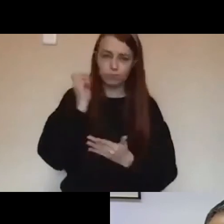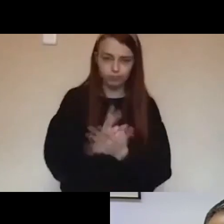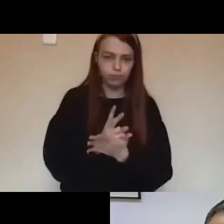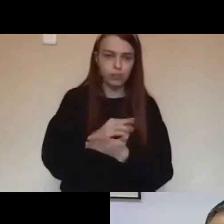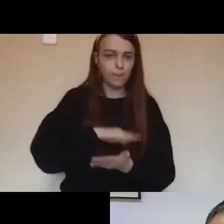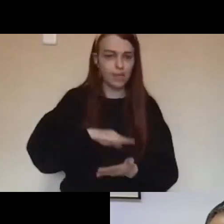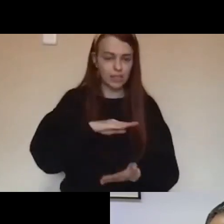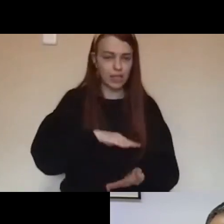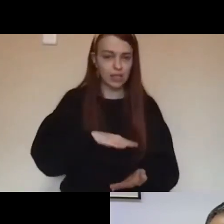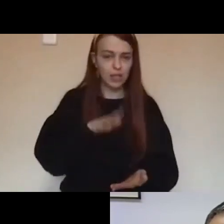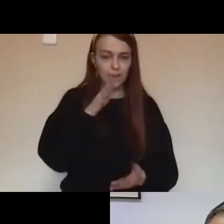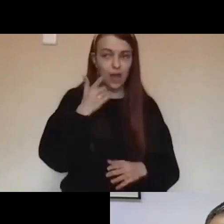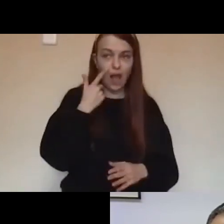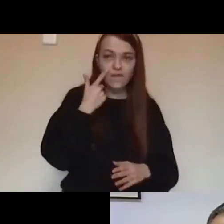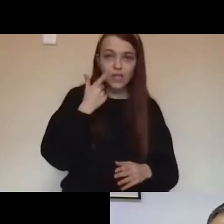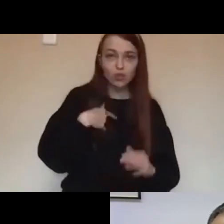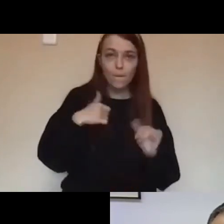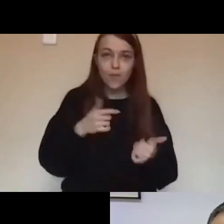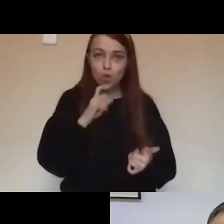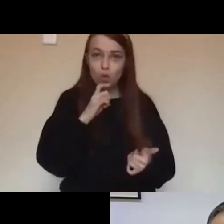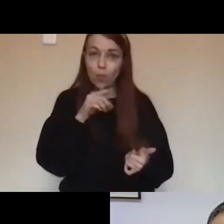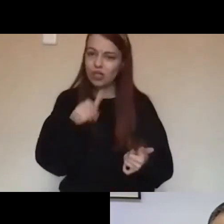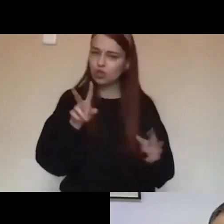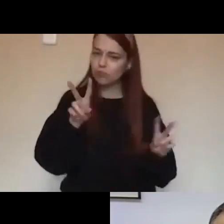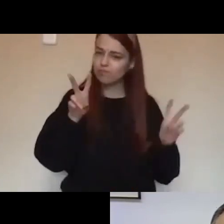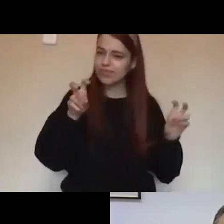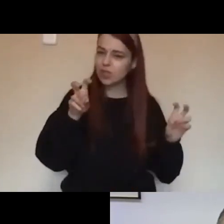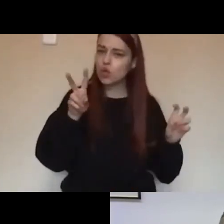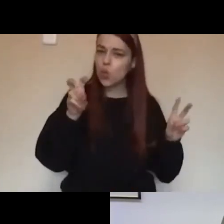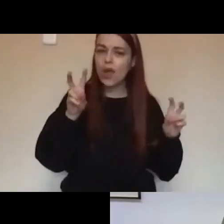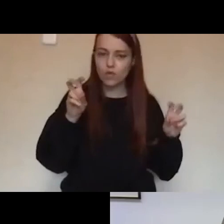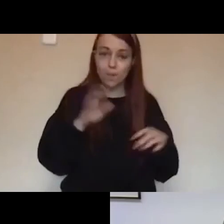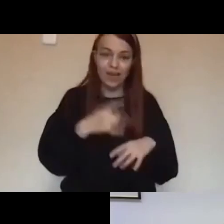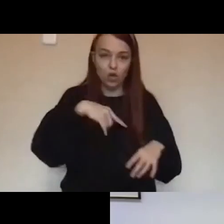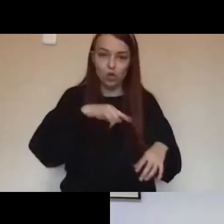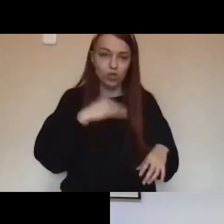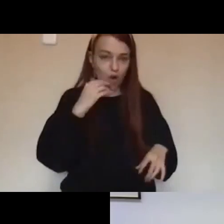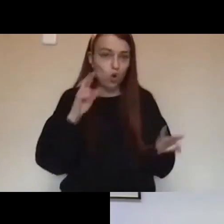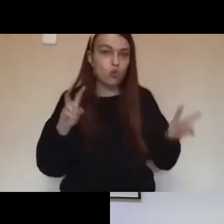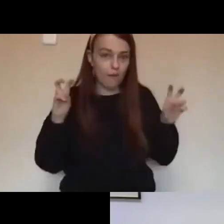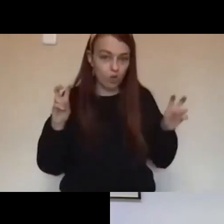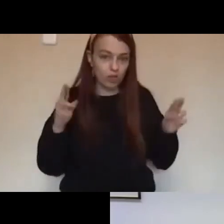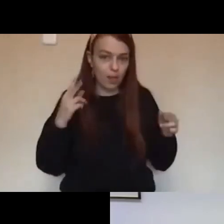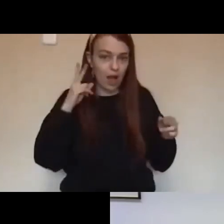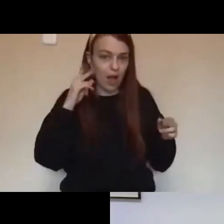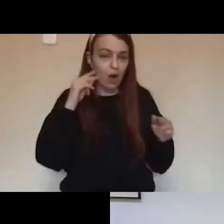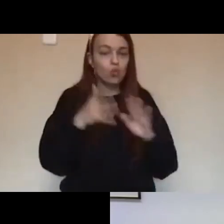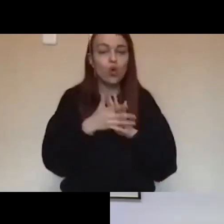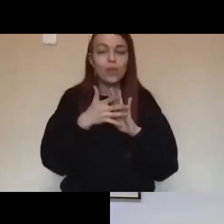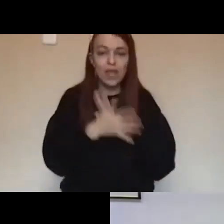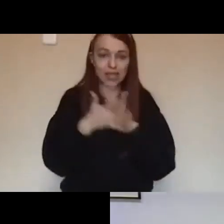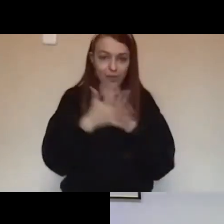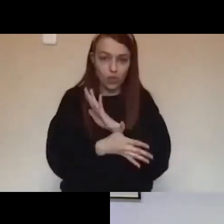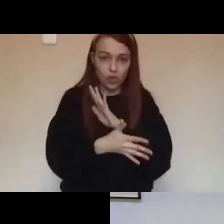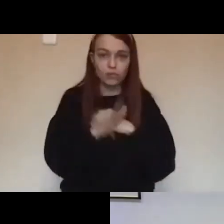de cómo empezar, porque también esto es nuevo, es relativamente nuevo, por lo menos para nosotros. A veces incluso